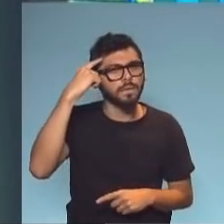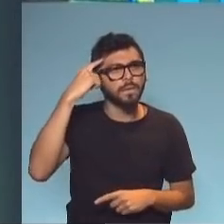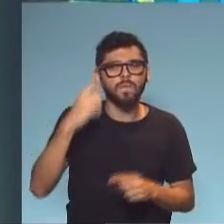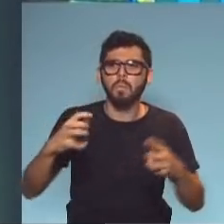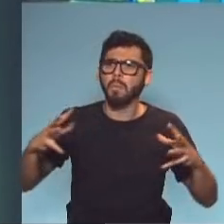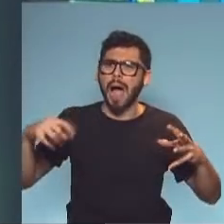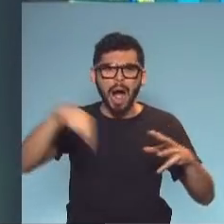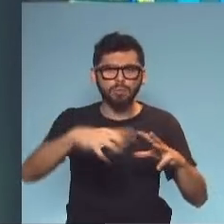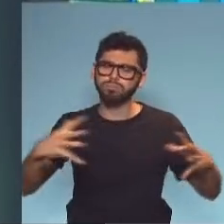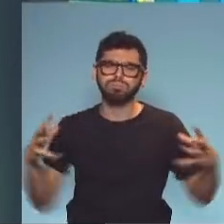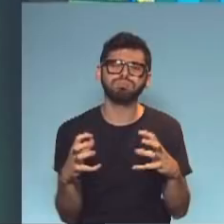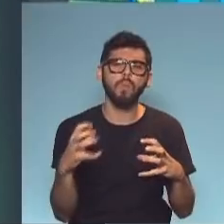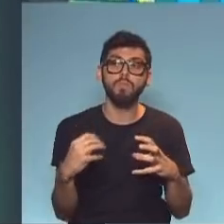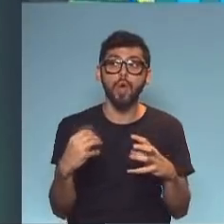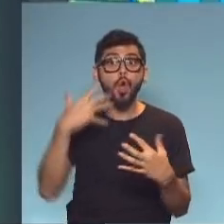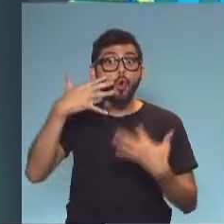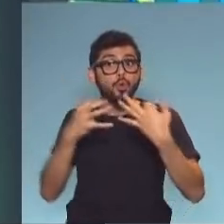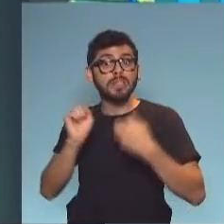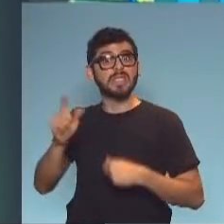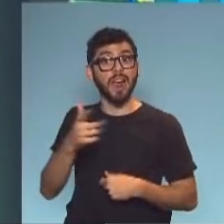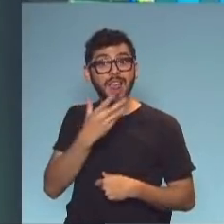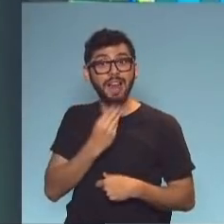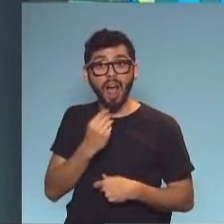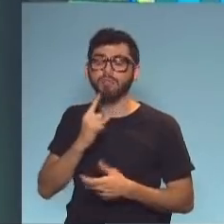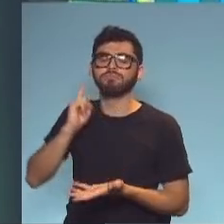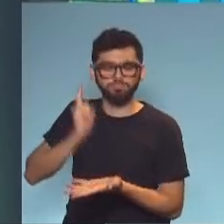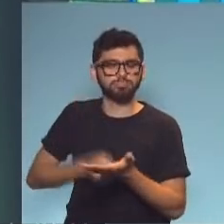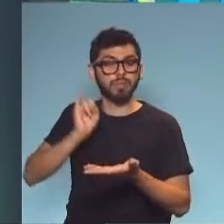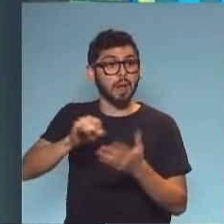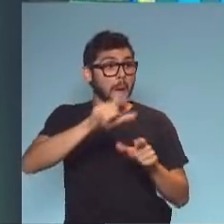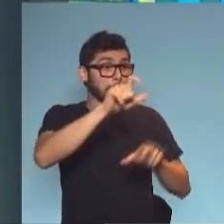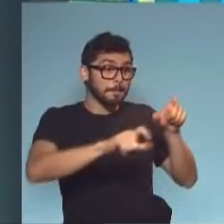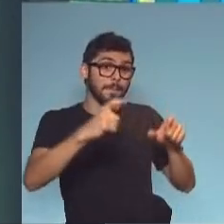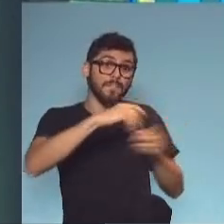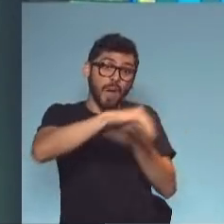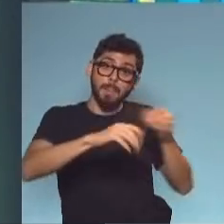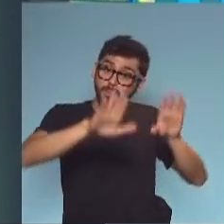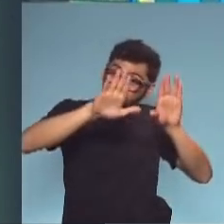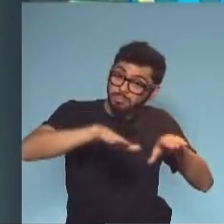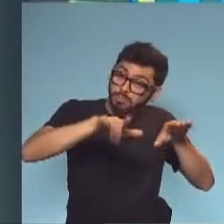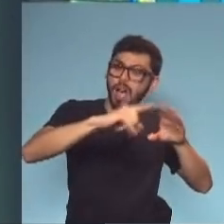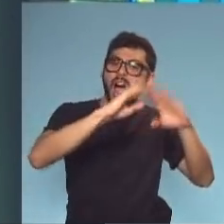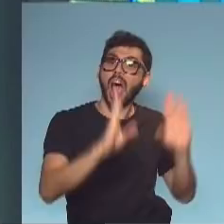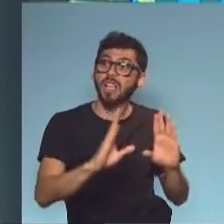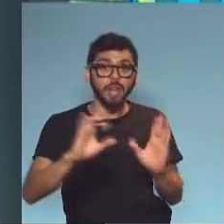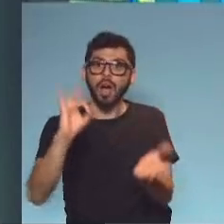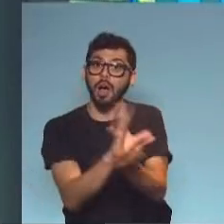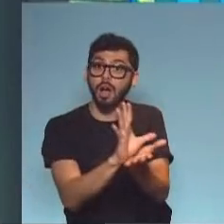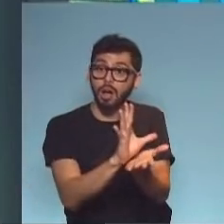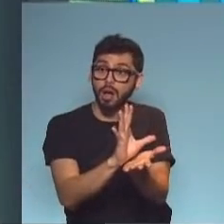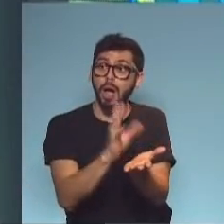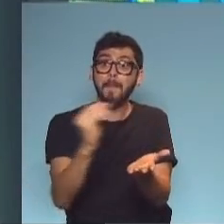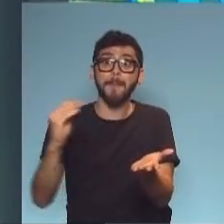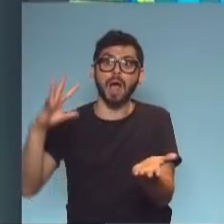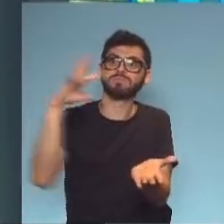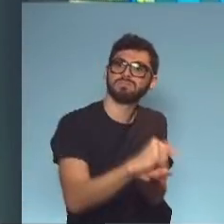de la justicia israelí de desalojar a familias palestinas de su casa, justamente para que avancen los colonos, para